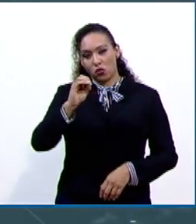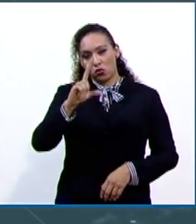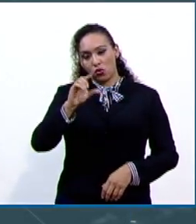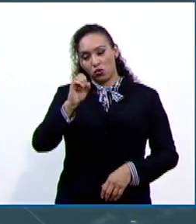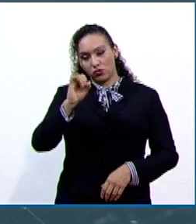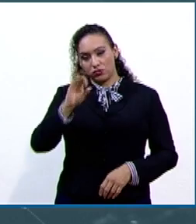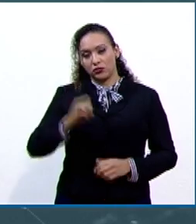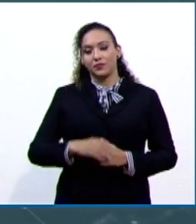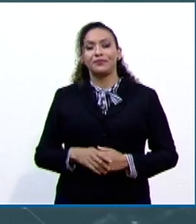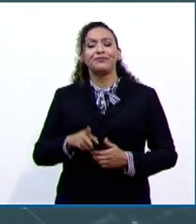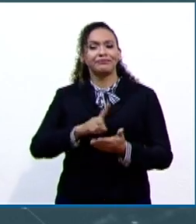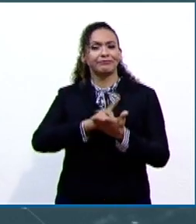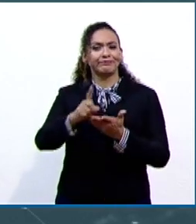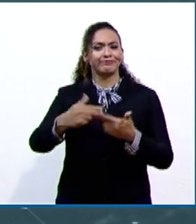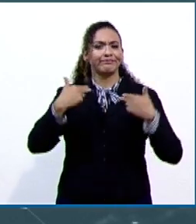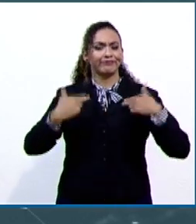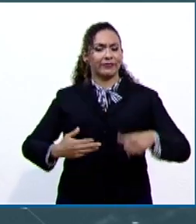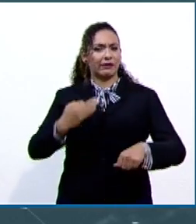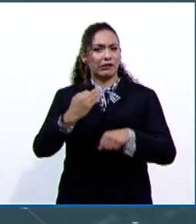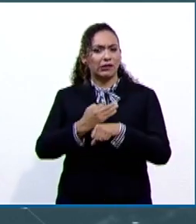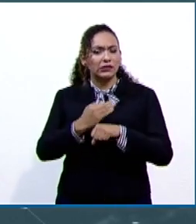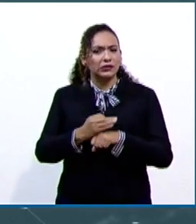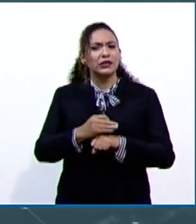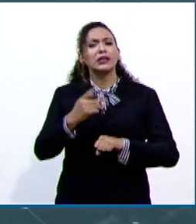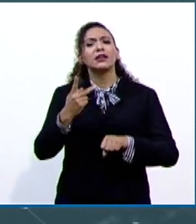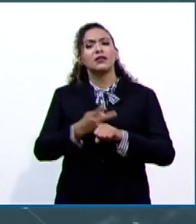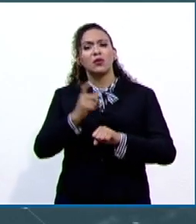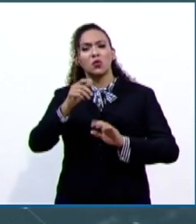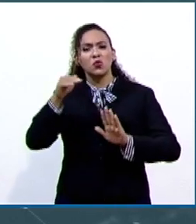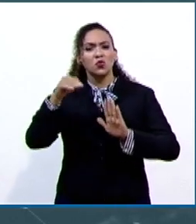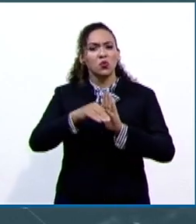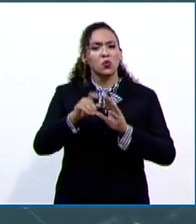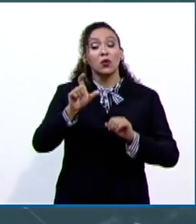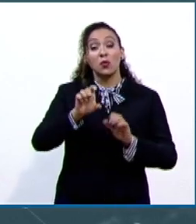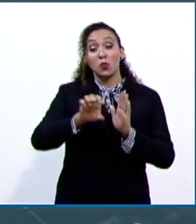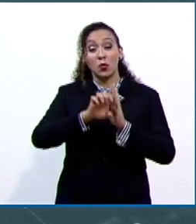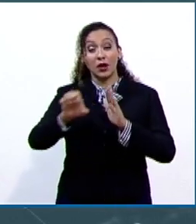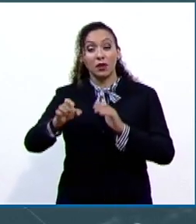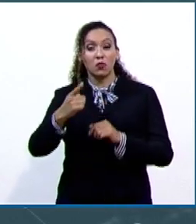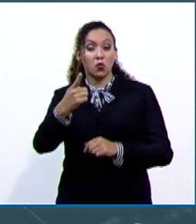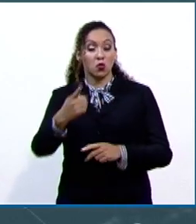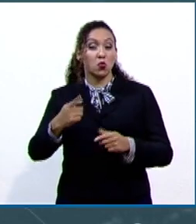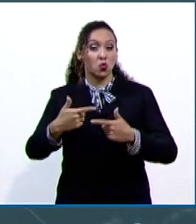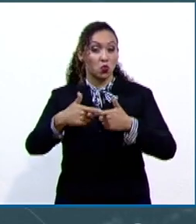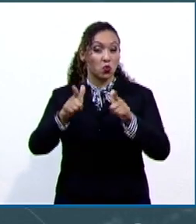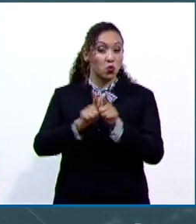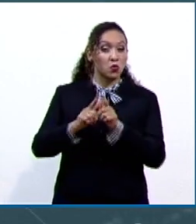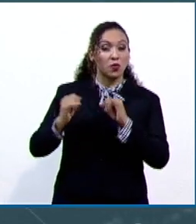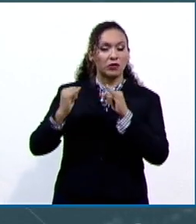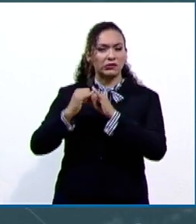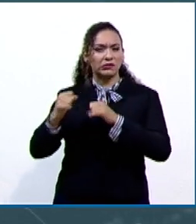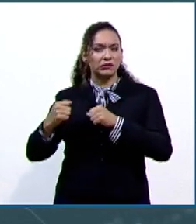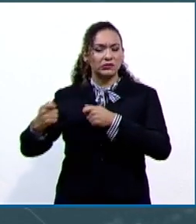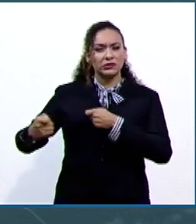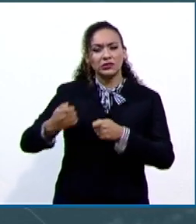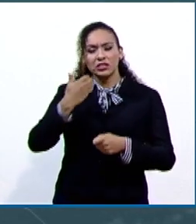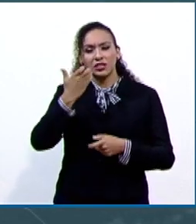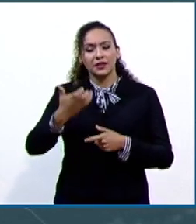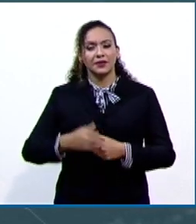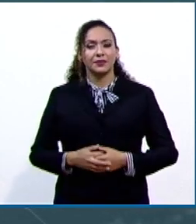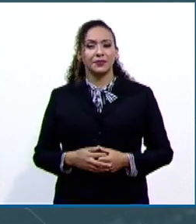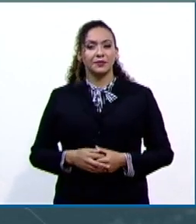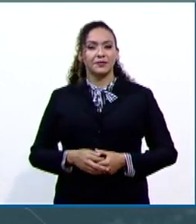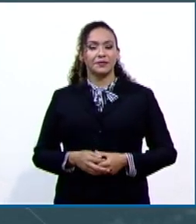Los derechos humanos se encuentran en riesgo cuando el poder no puede ser contenido, afirmó la ministra presidenta Norma